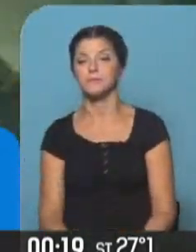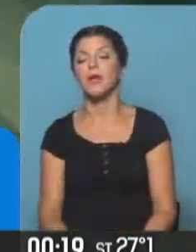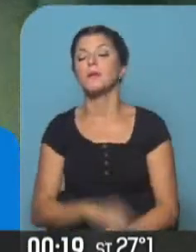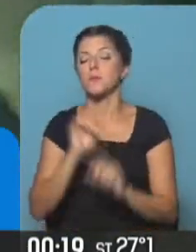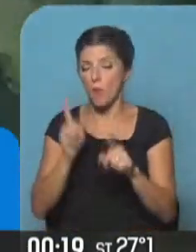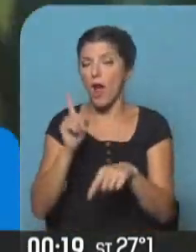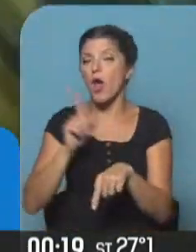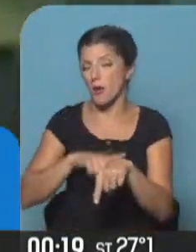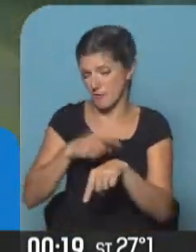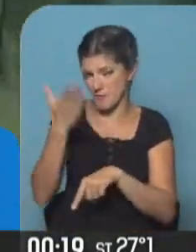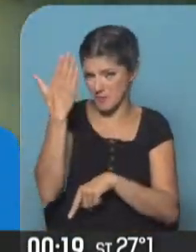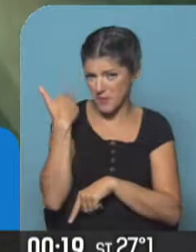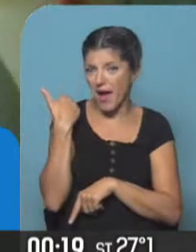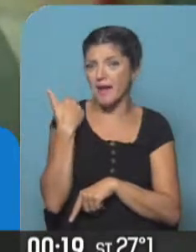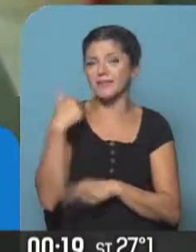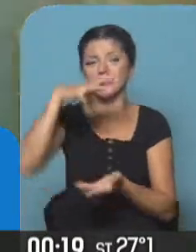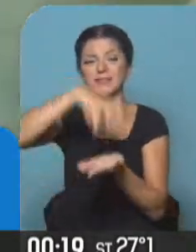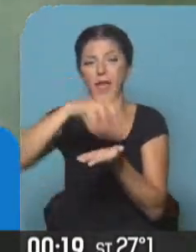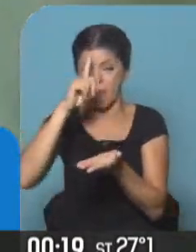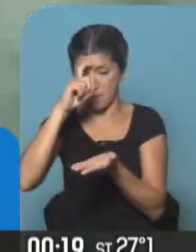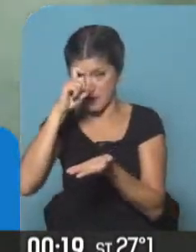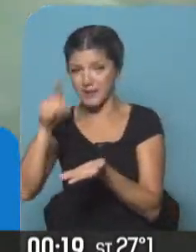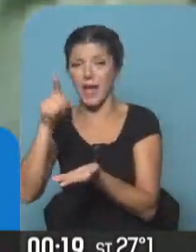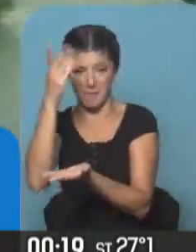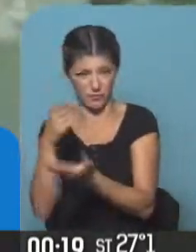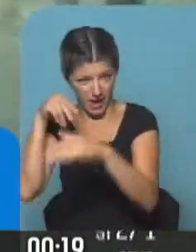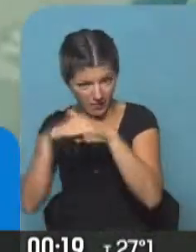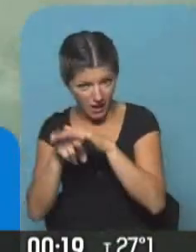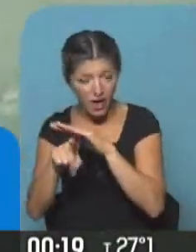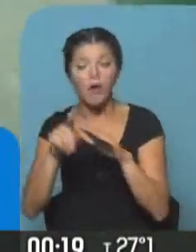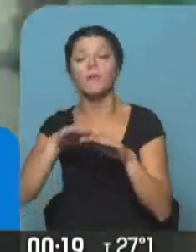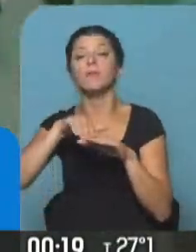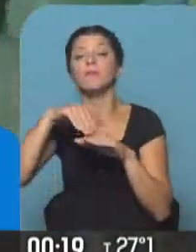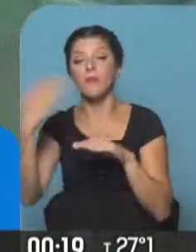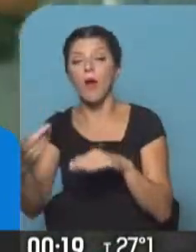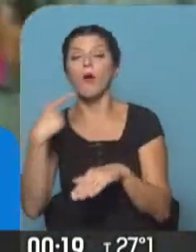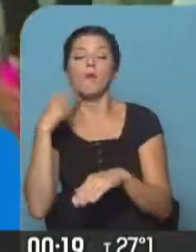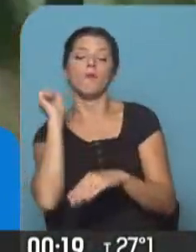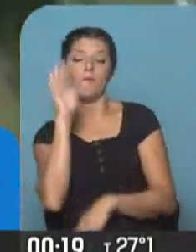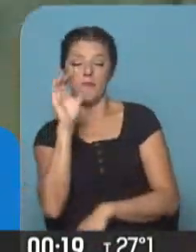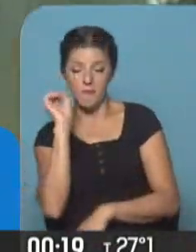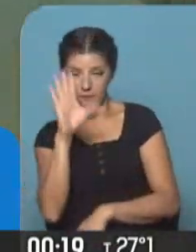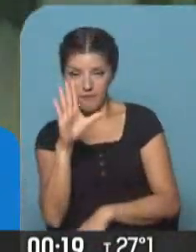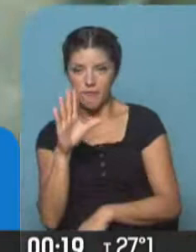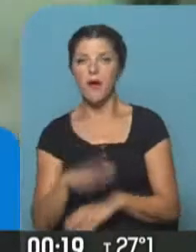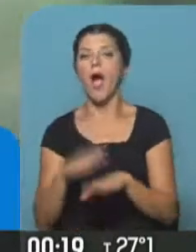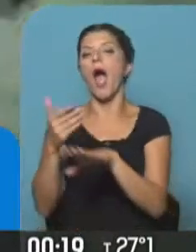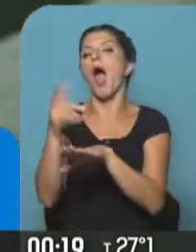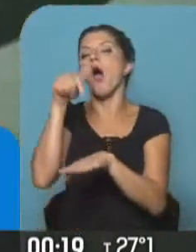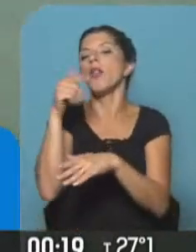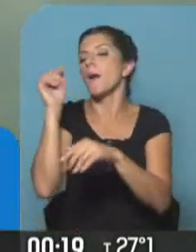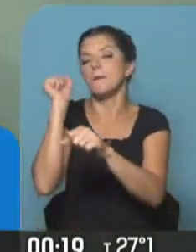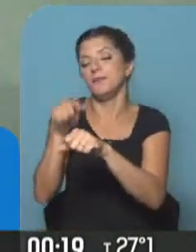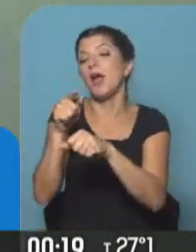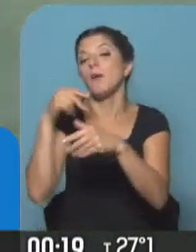se concentraron en las afueras de la clínica donde Fujimori permanece internado en terapia intensiva luego de haber recibido el indulto humanitario en